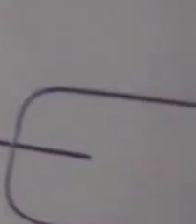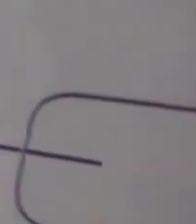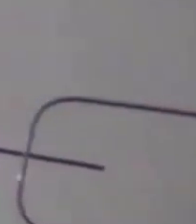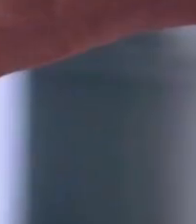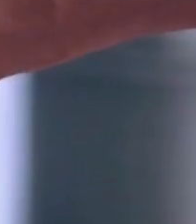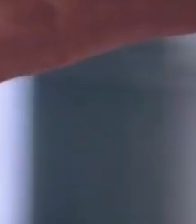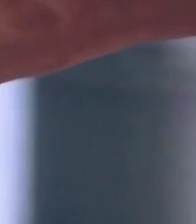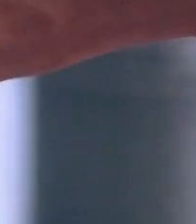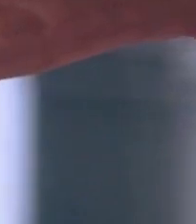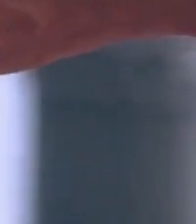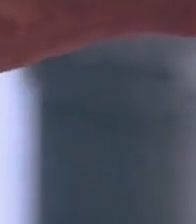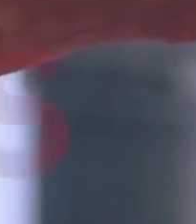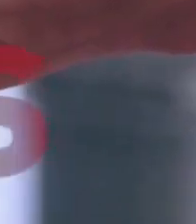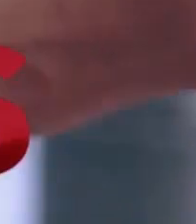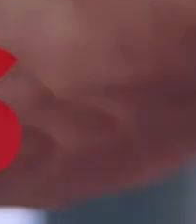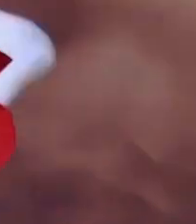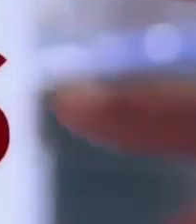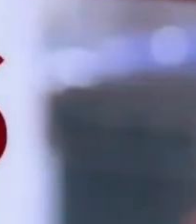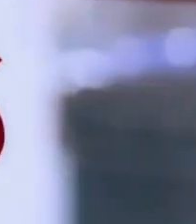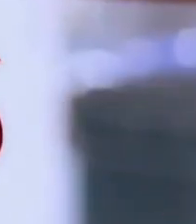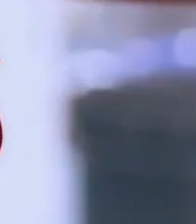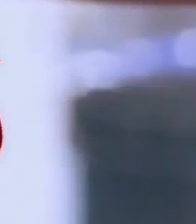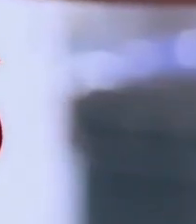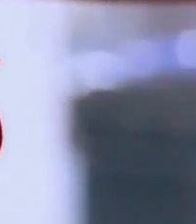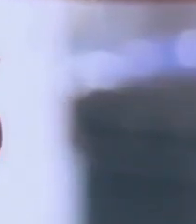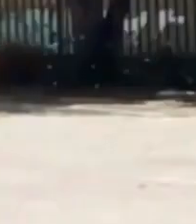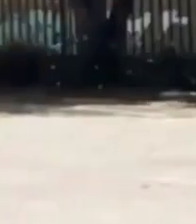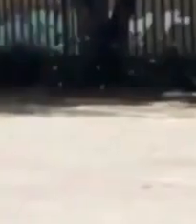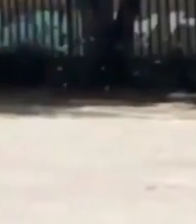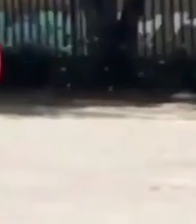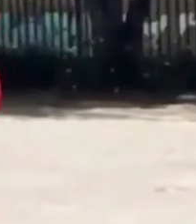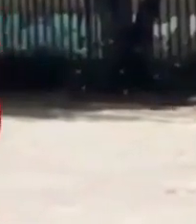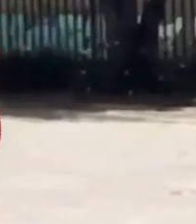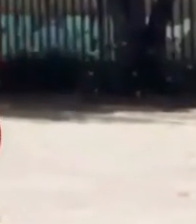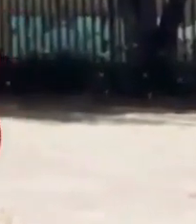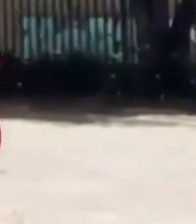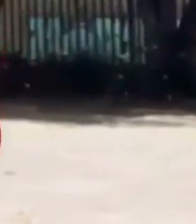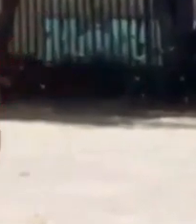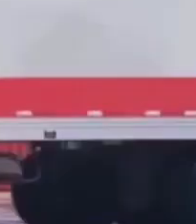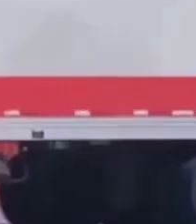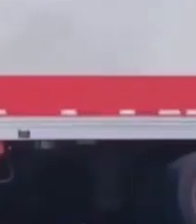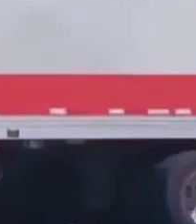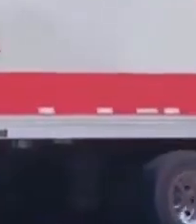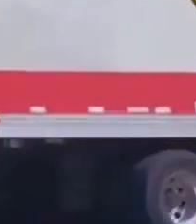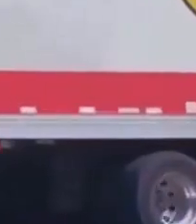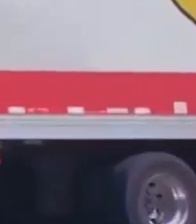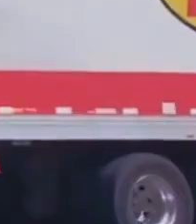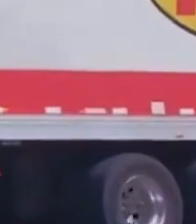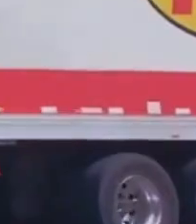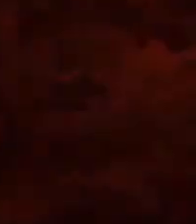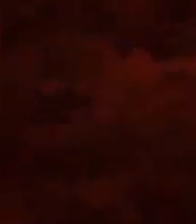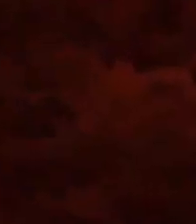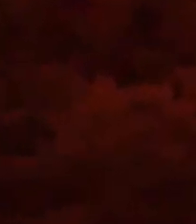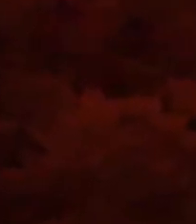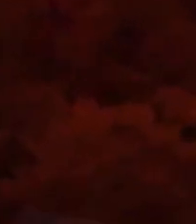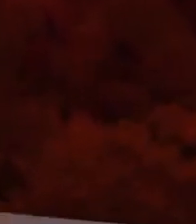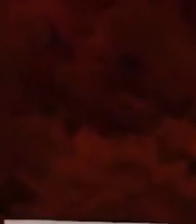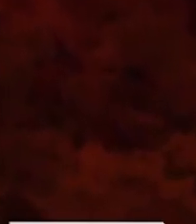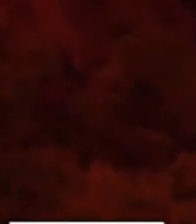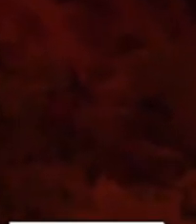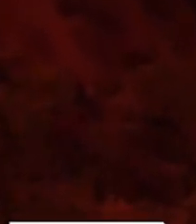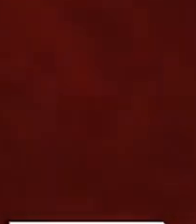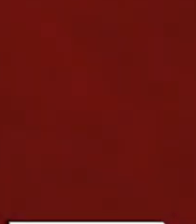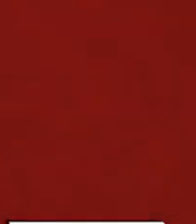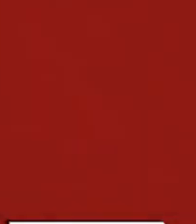En TCC seguimos acercando personas, acompañando empresas, trabajando por Colombia.